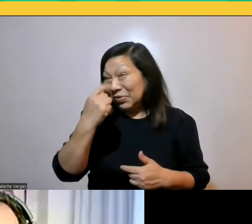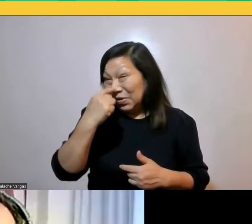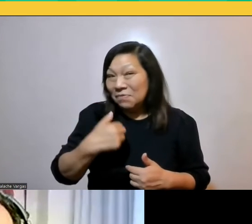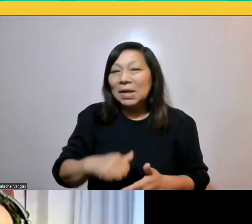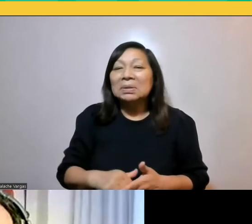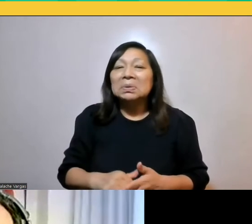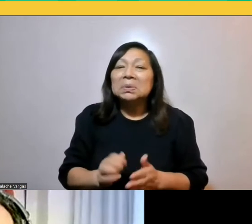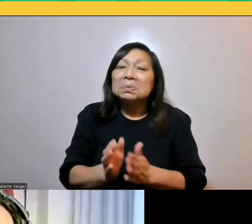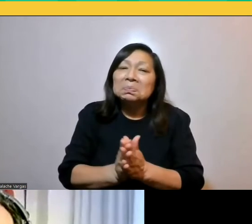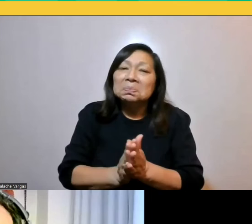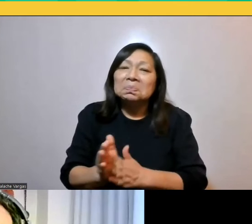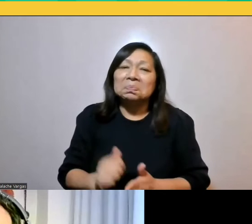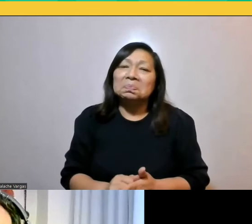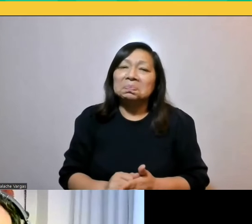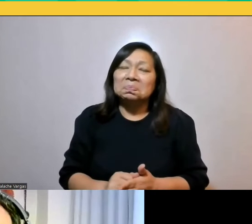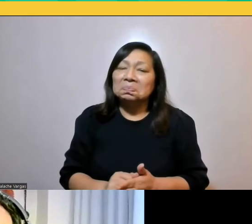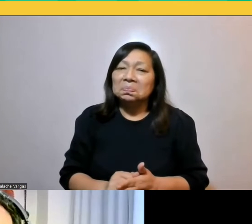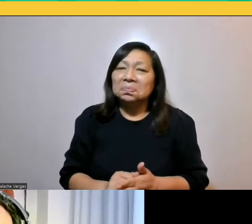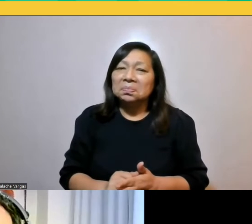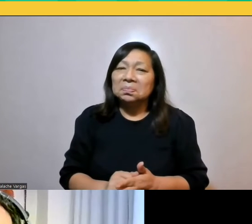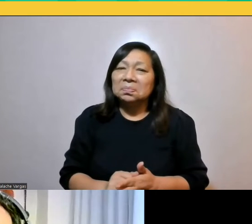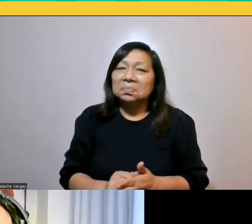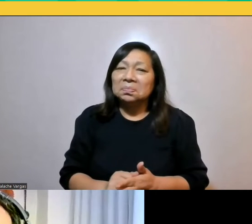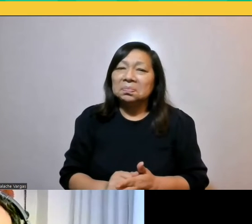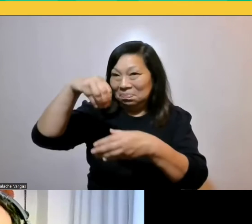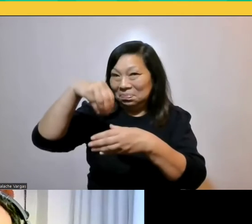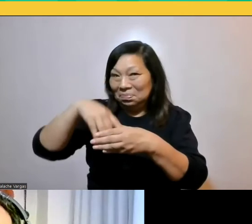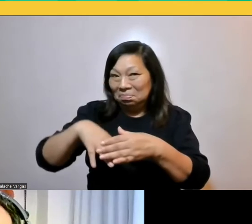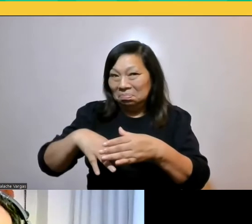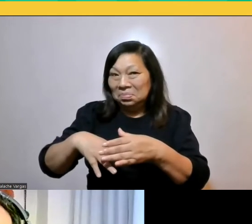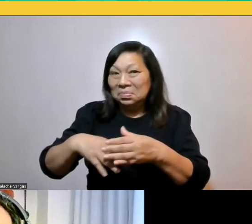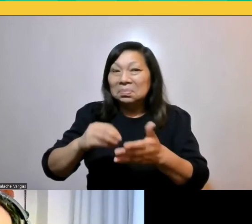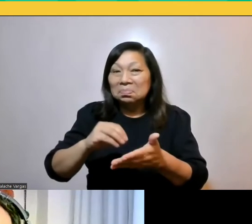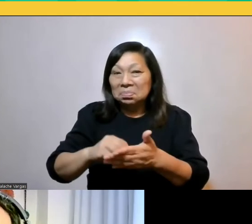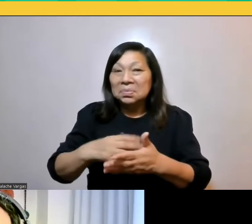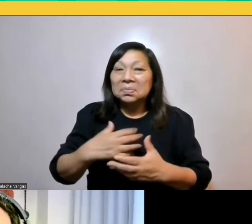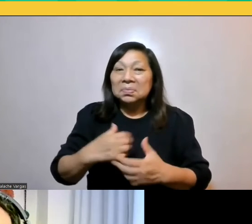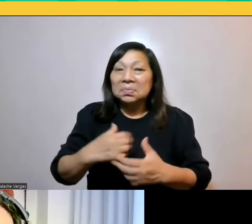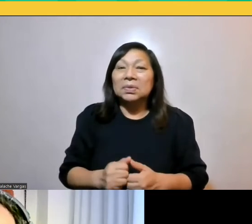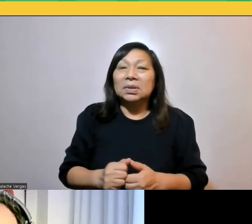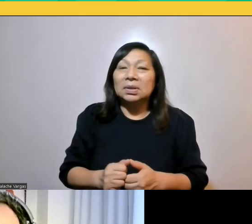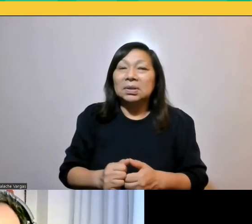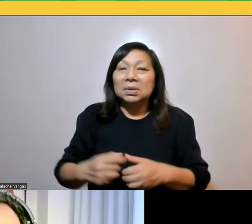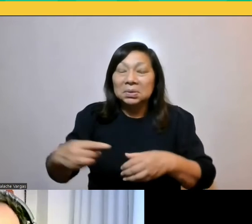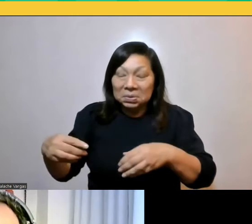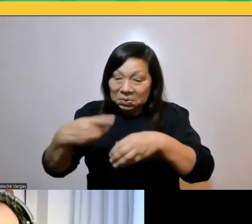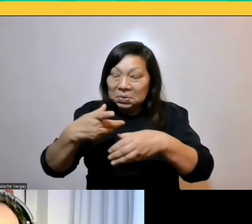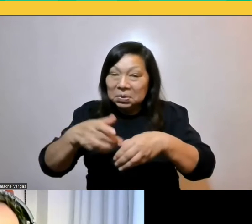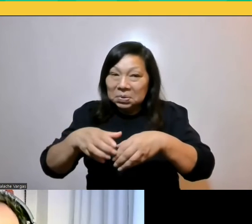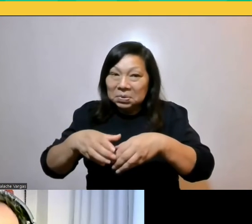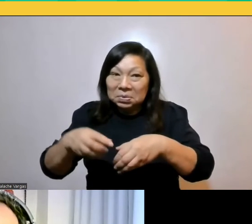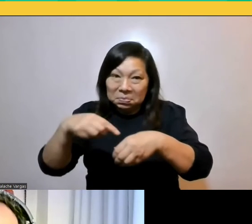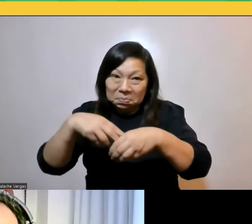beneficios. En teoría, la sangre puede lubricar más, ayudar a lubricar más el canal, entonces puede haber